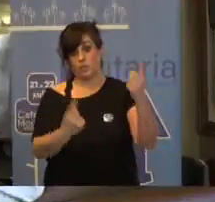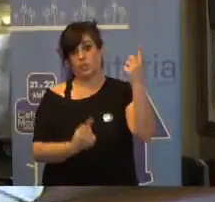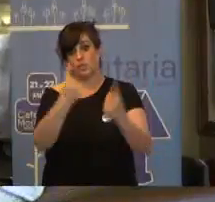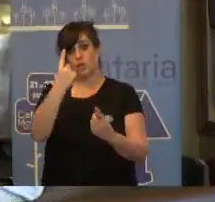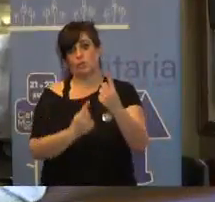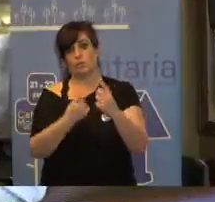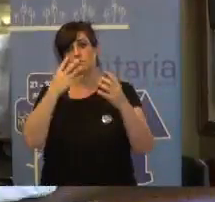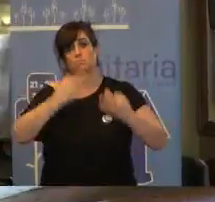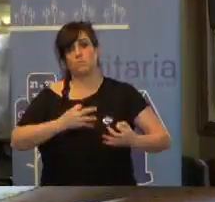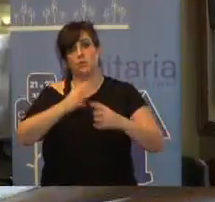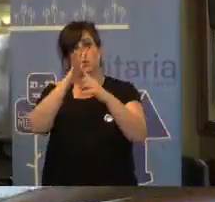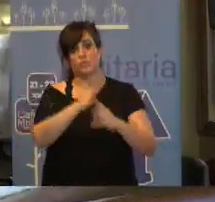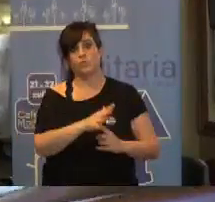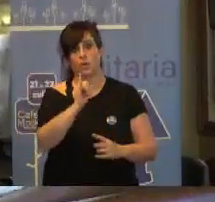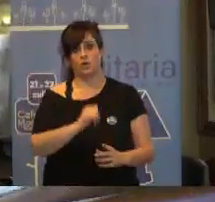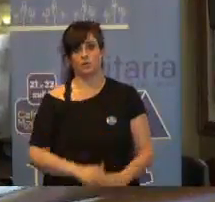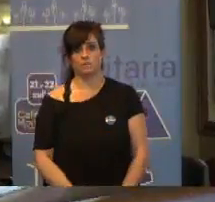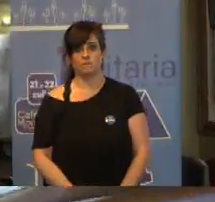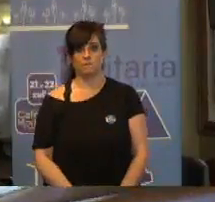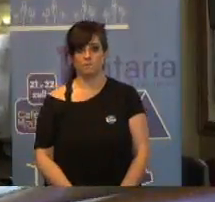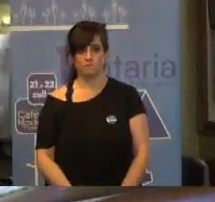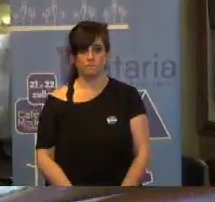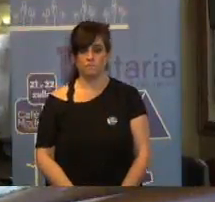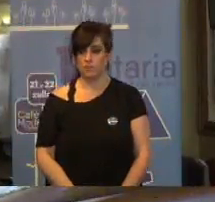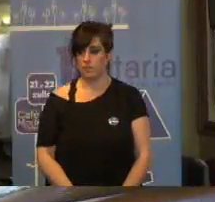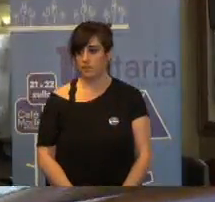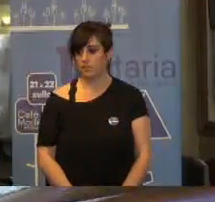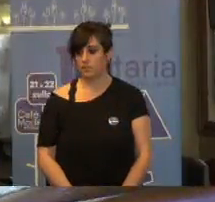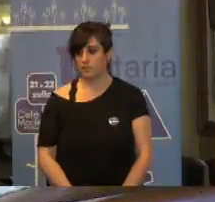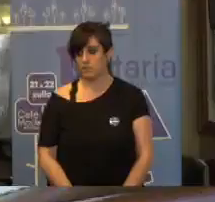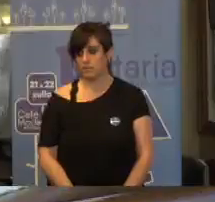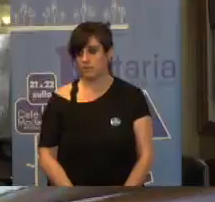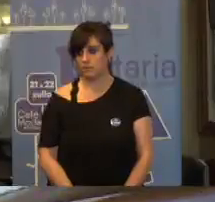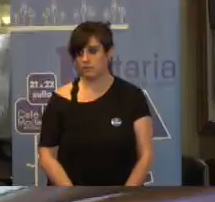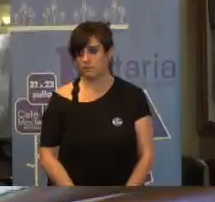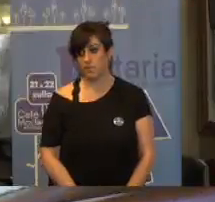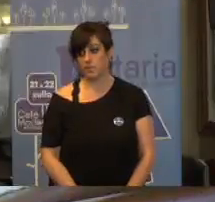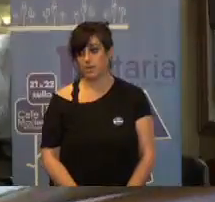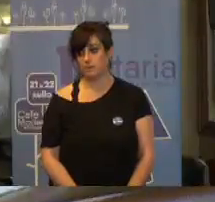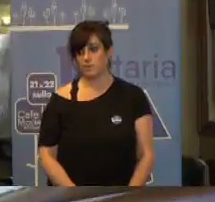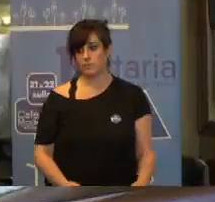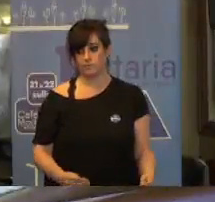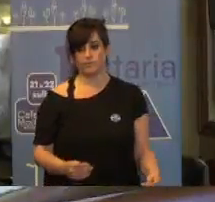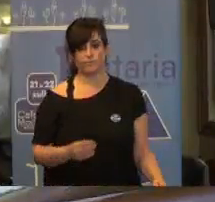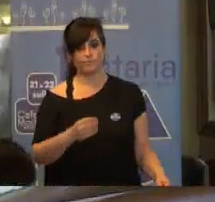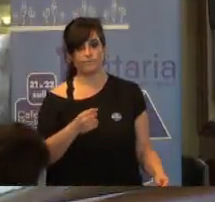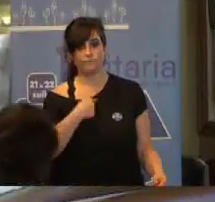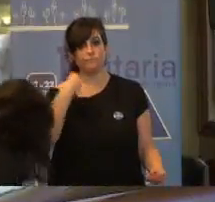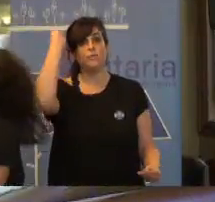por pobreza. A ver, eu creo que en canto ás diferencias con outros partidos,